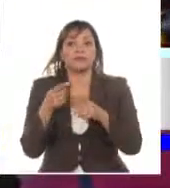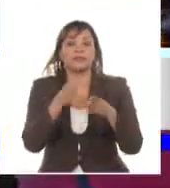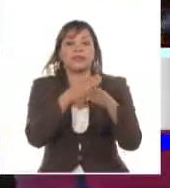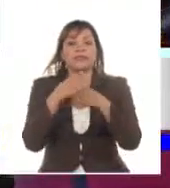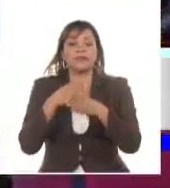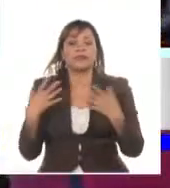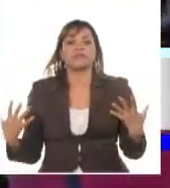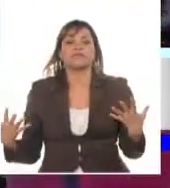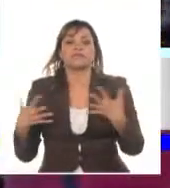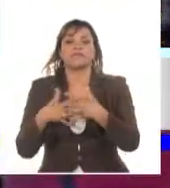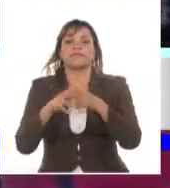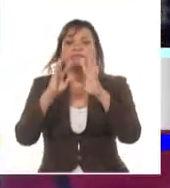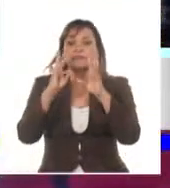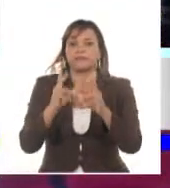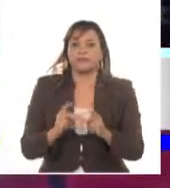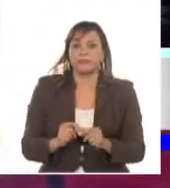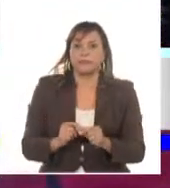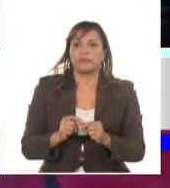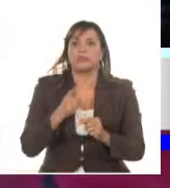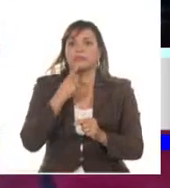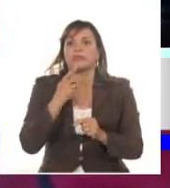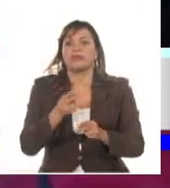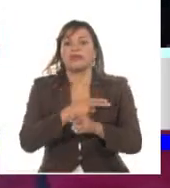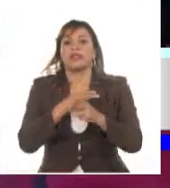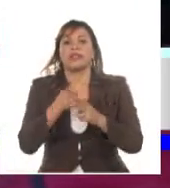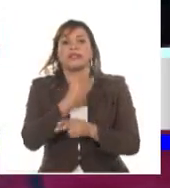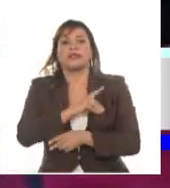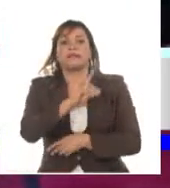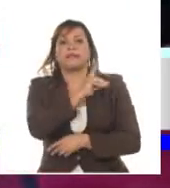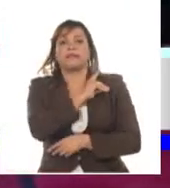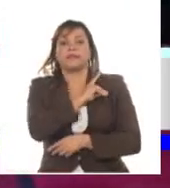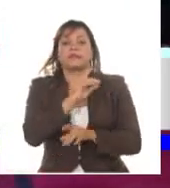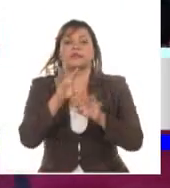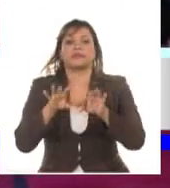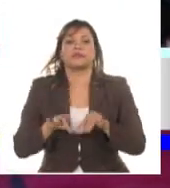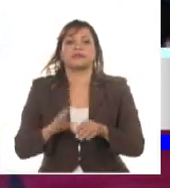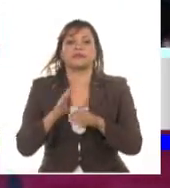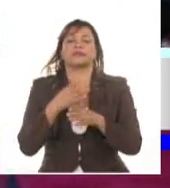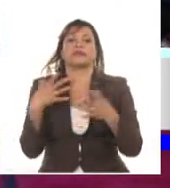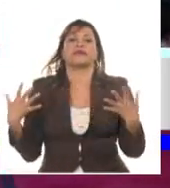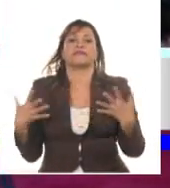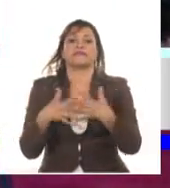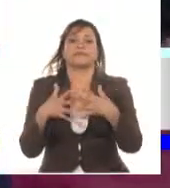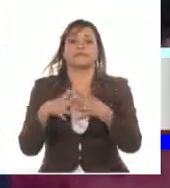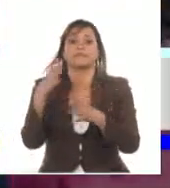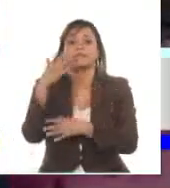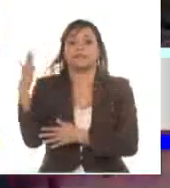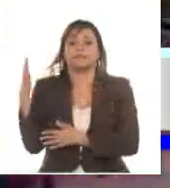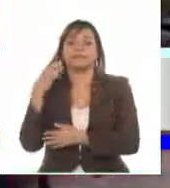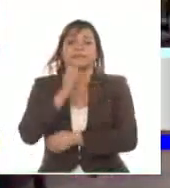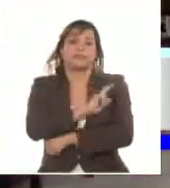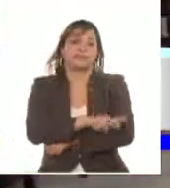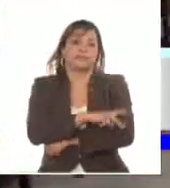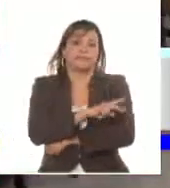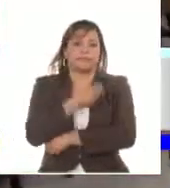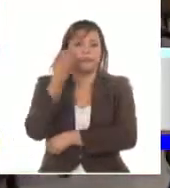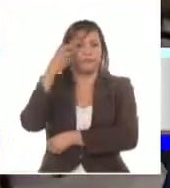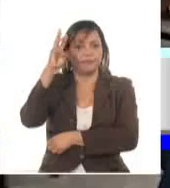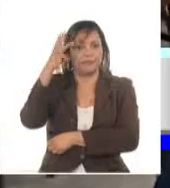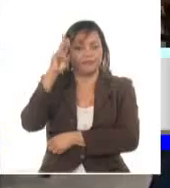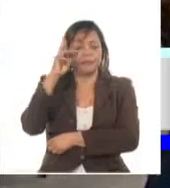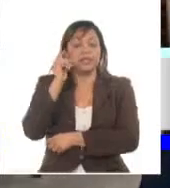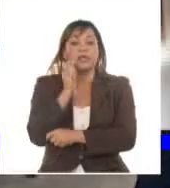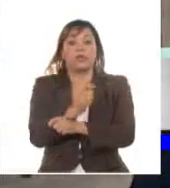convenio de colaboración con el acervo histórico diplomático de la Secretaría de Relaciones Exteriores de México. En el curso de